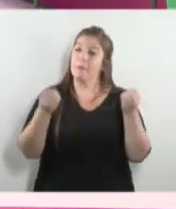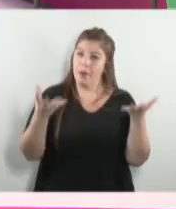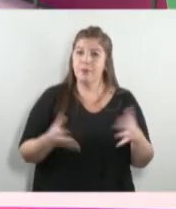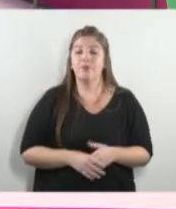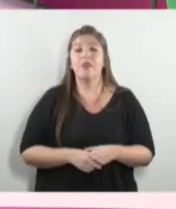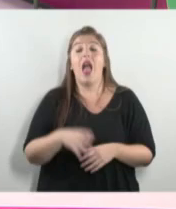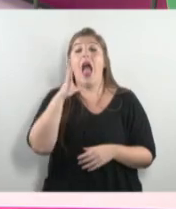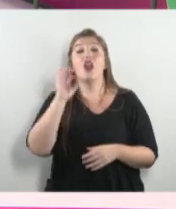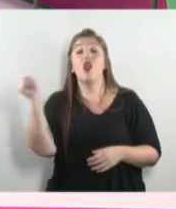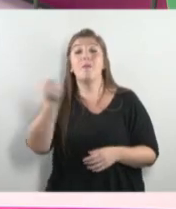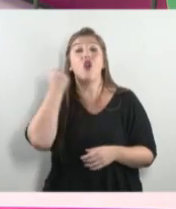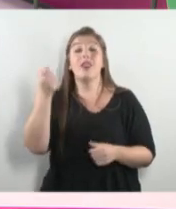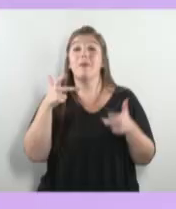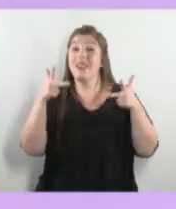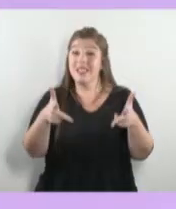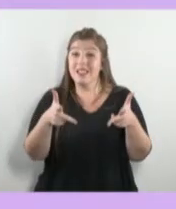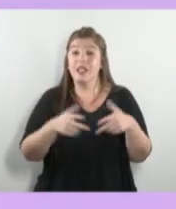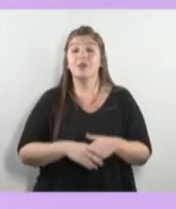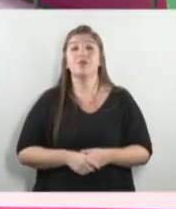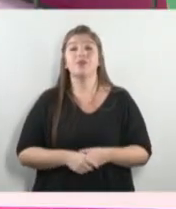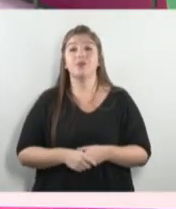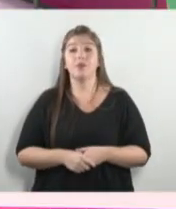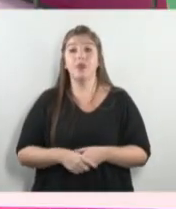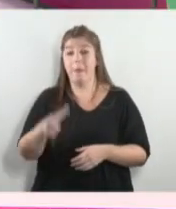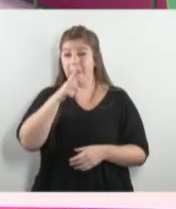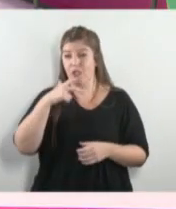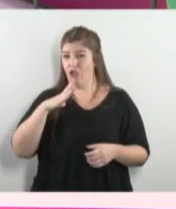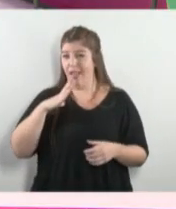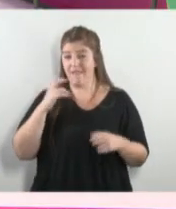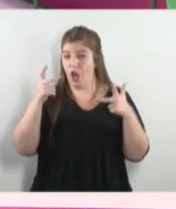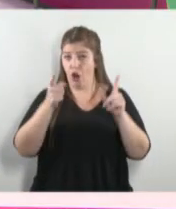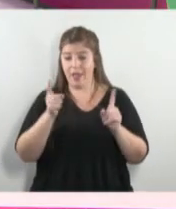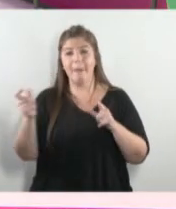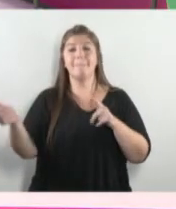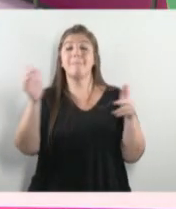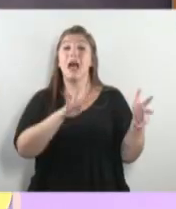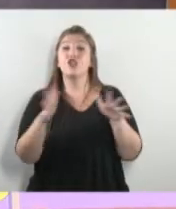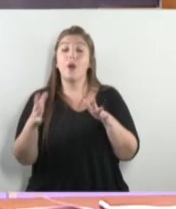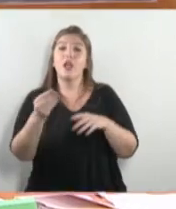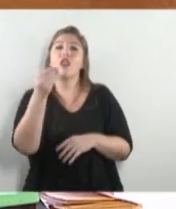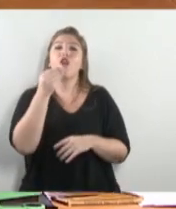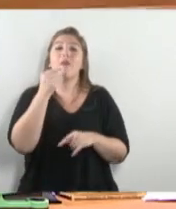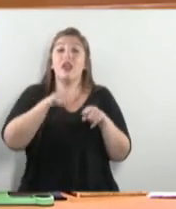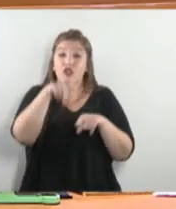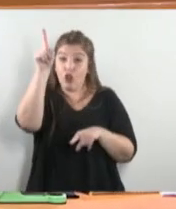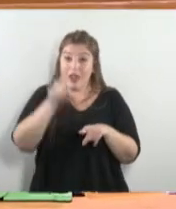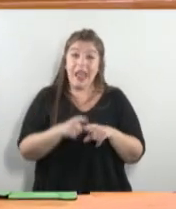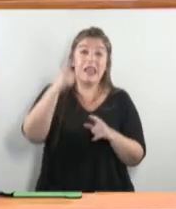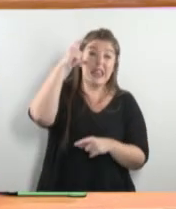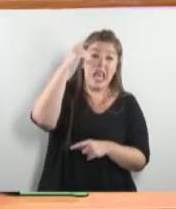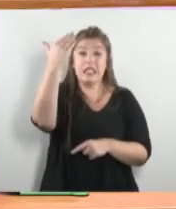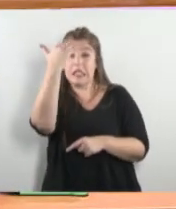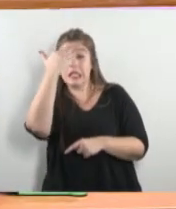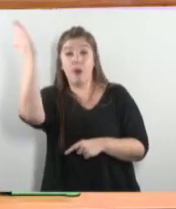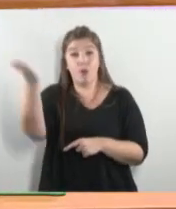Algo importante para mencionar es que creo que hoy todavía no lo dije, es que aproximadamente de la ingesta diaria entre el 10 y el